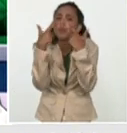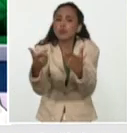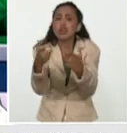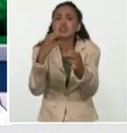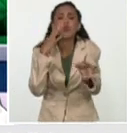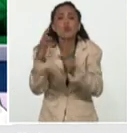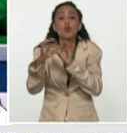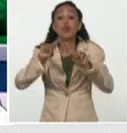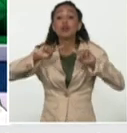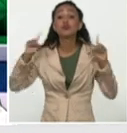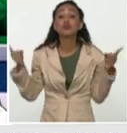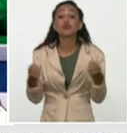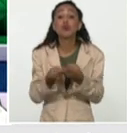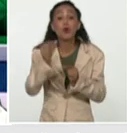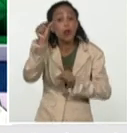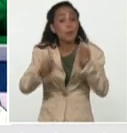todos,